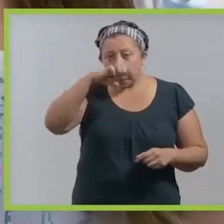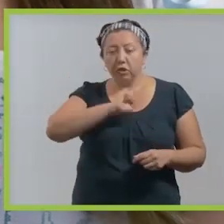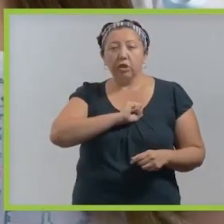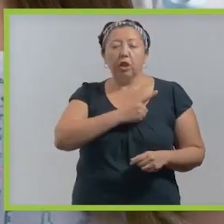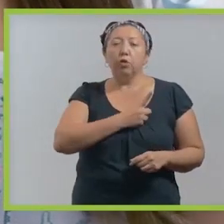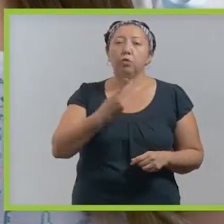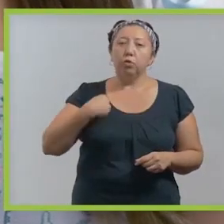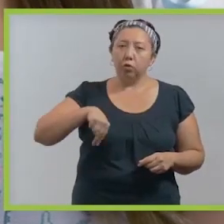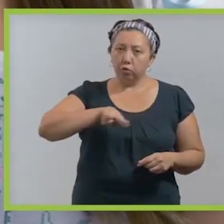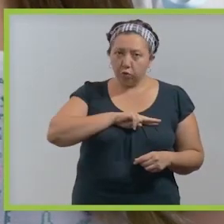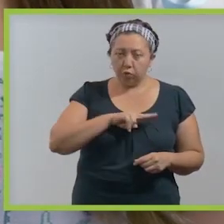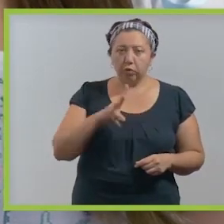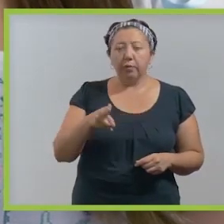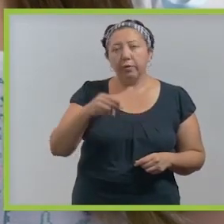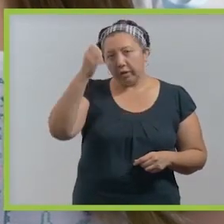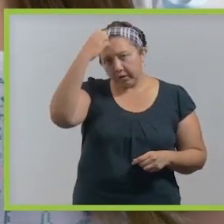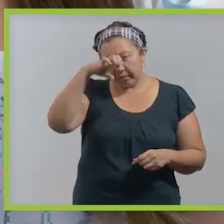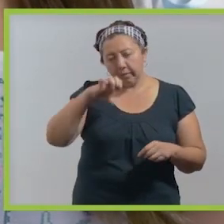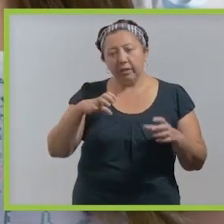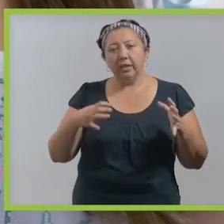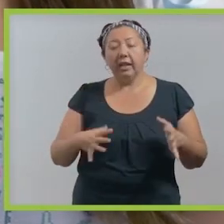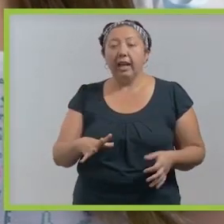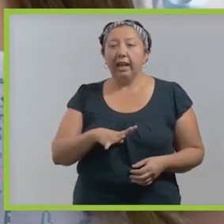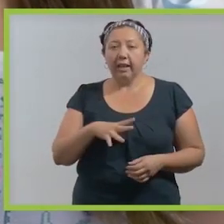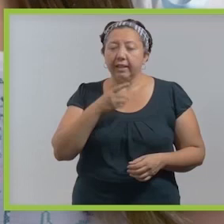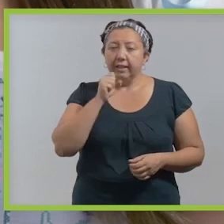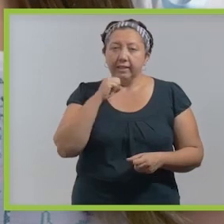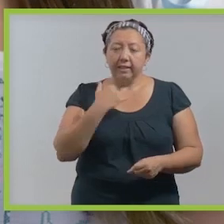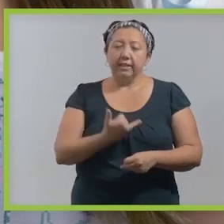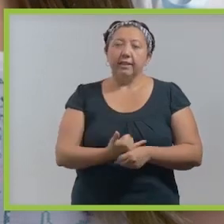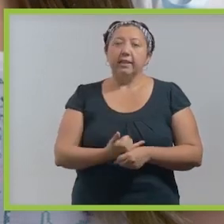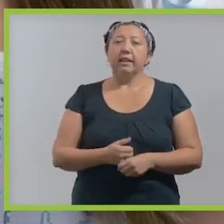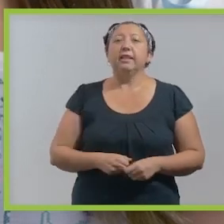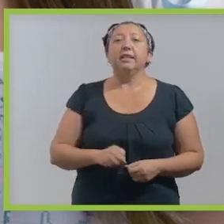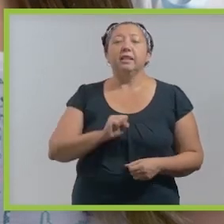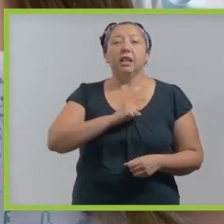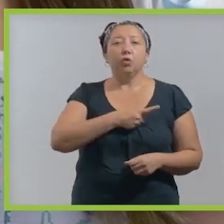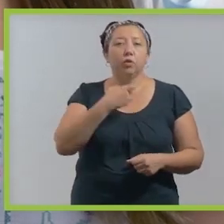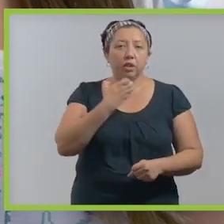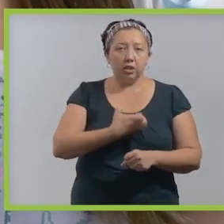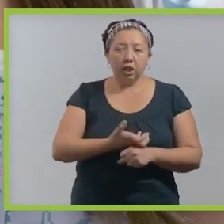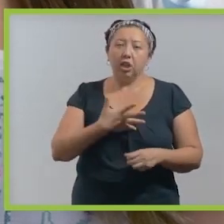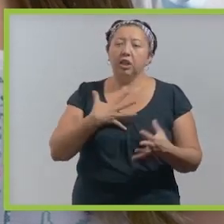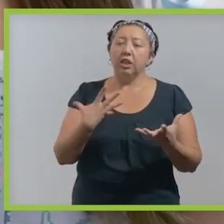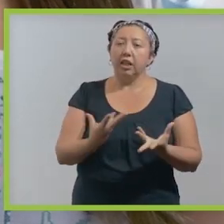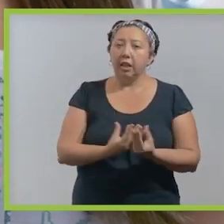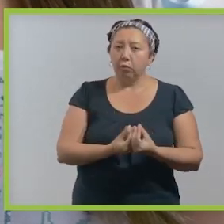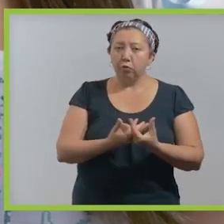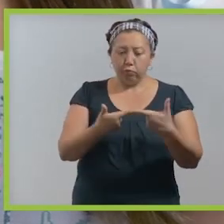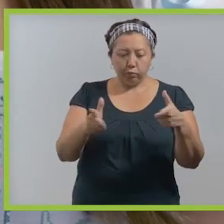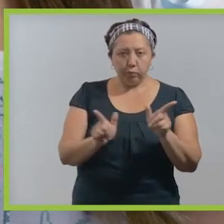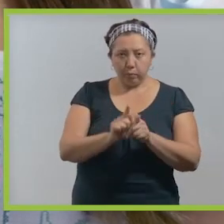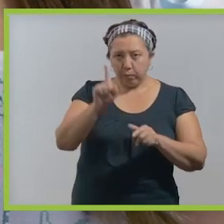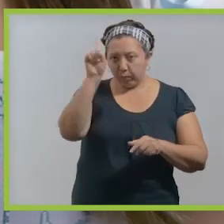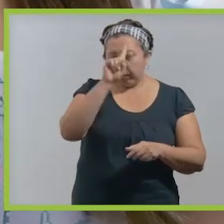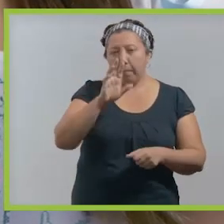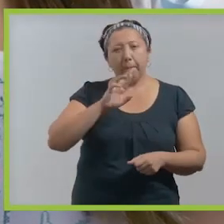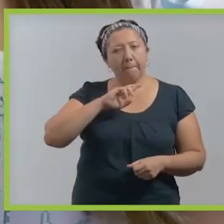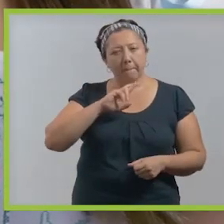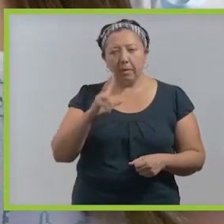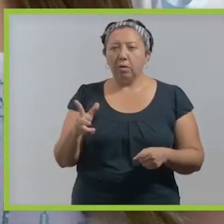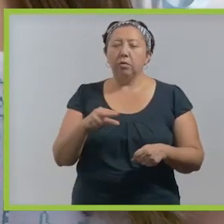salud. Nosotros, además de los expertos que existen en la Secretaría de Salud del Estado, tenemos un consejo donde se encuentran los